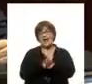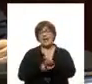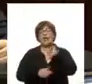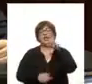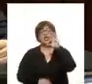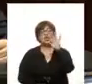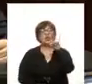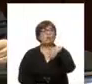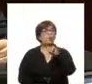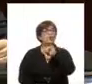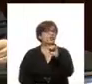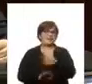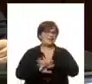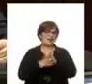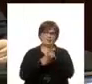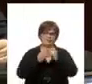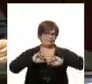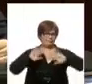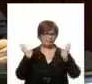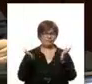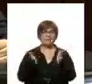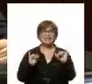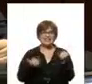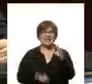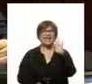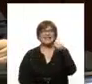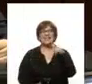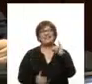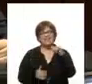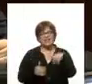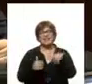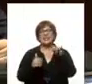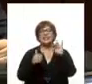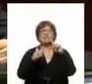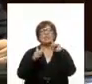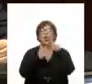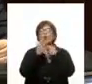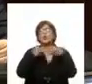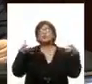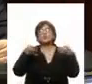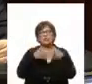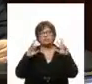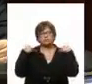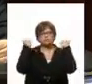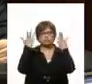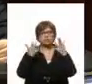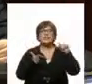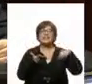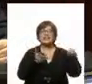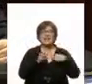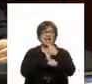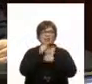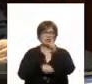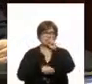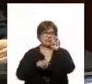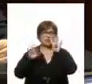lamentablemente ya no queda nada. Del sandinismo originario, vencedor por medio de una insurrección civil en el 79